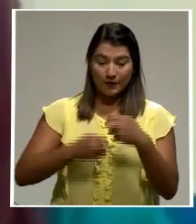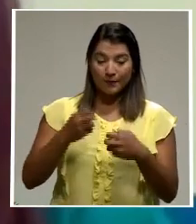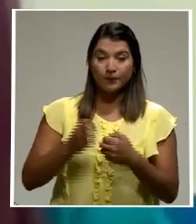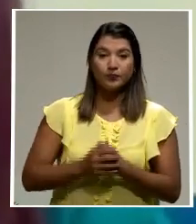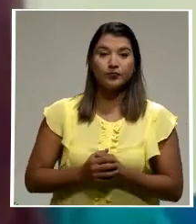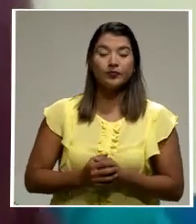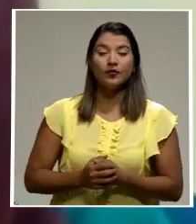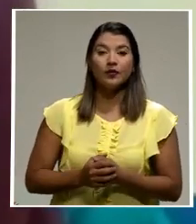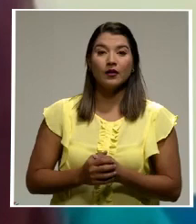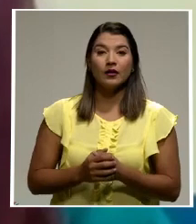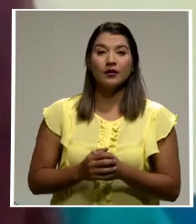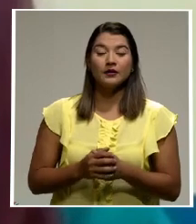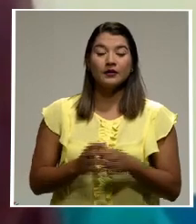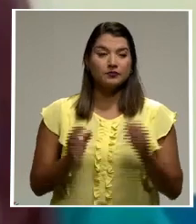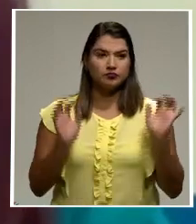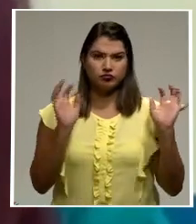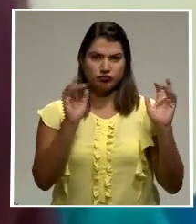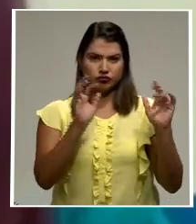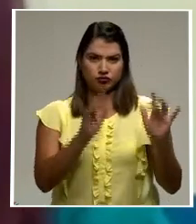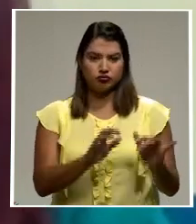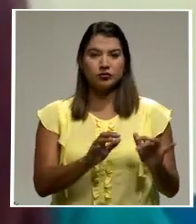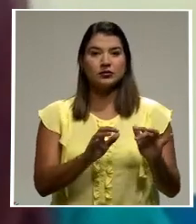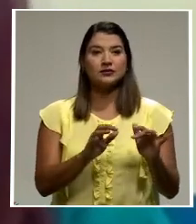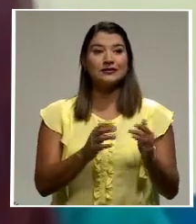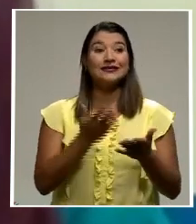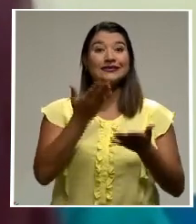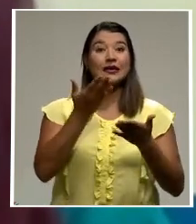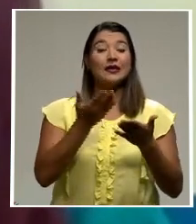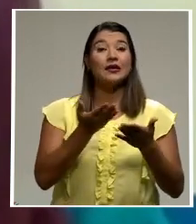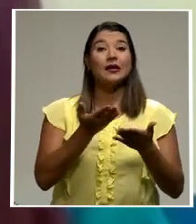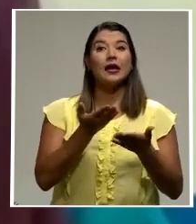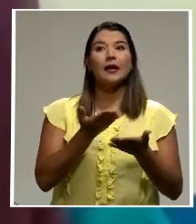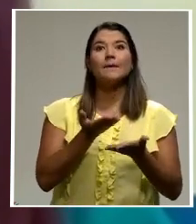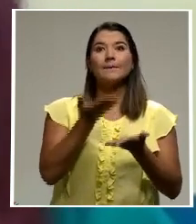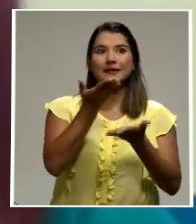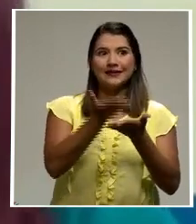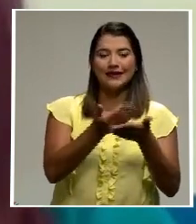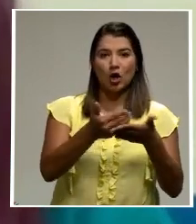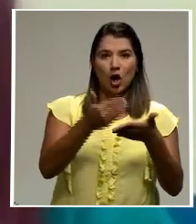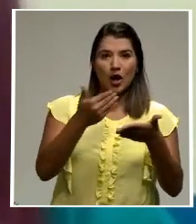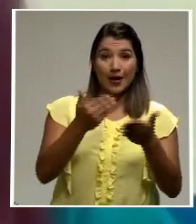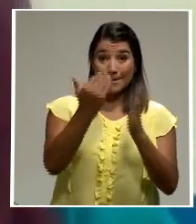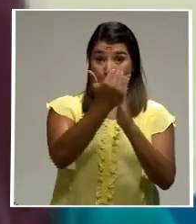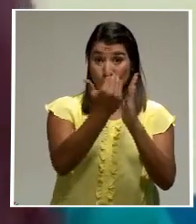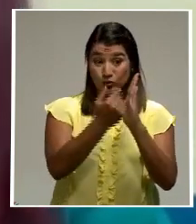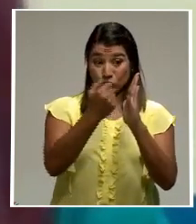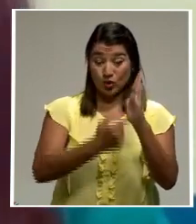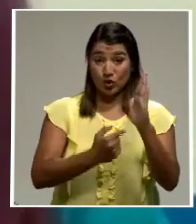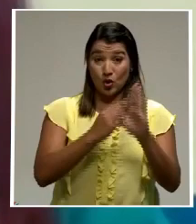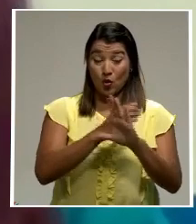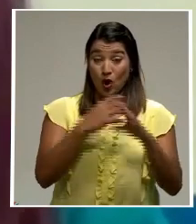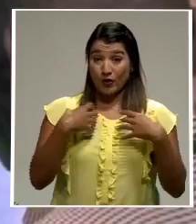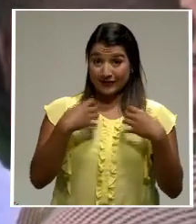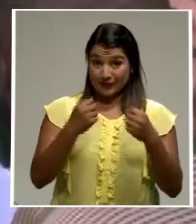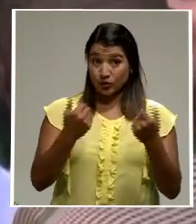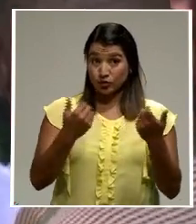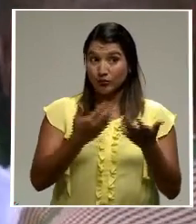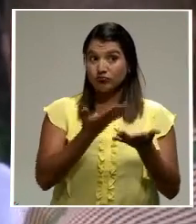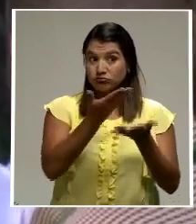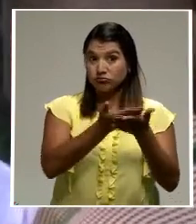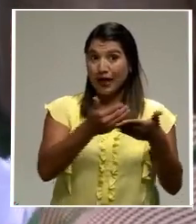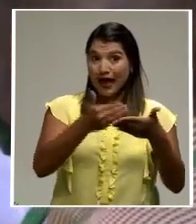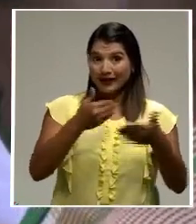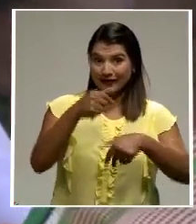totalmente protocolos que se presentaron de forma previa ante el Ministerio de Salud, pues ahora seguiremos esa misma línea Además